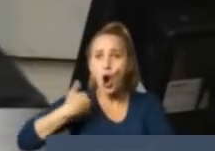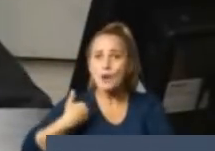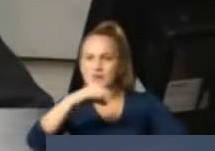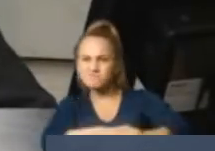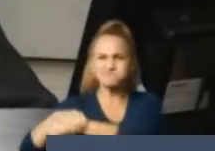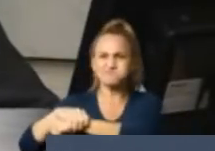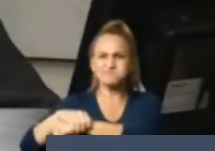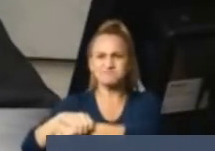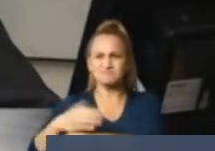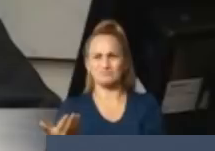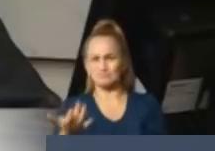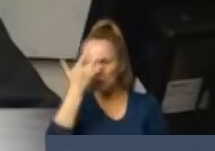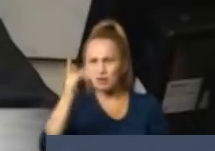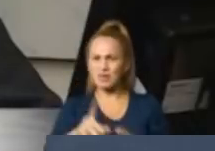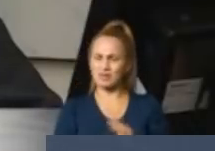arbitrariamente.